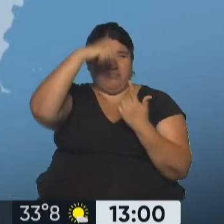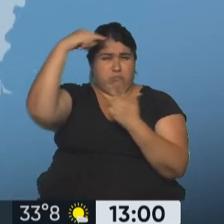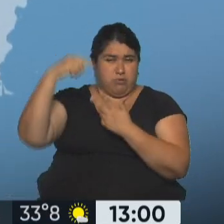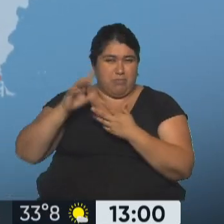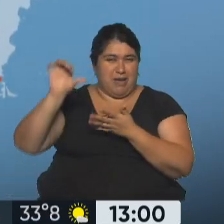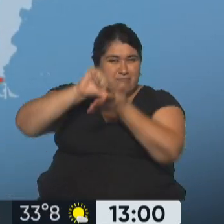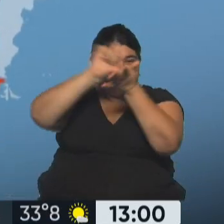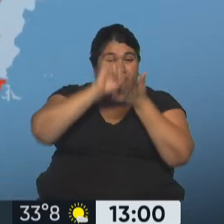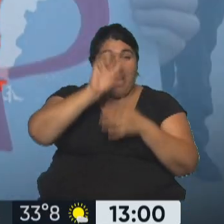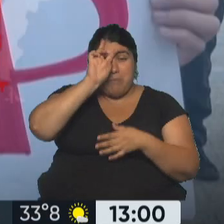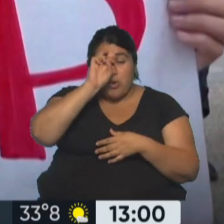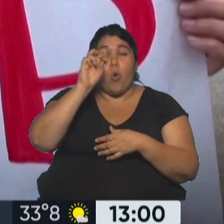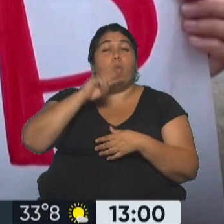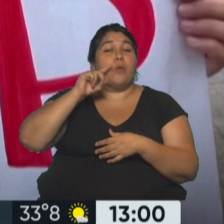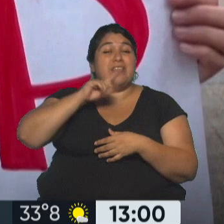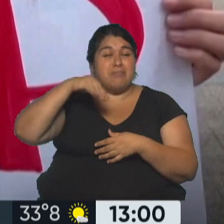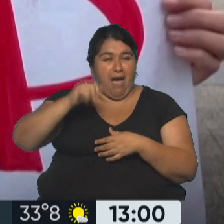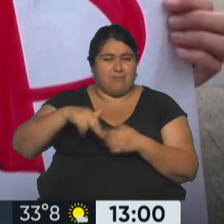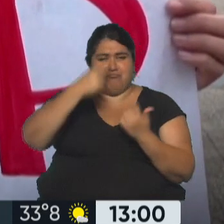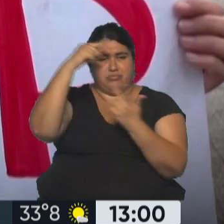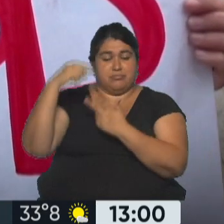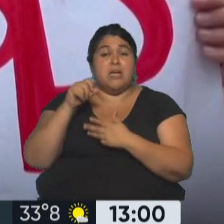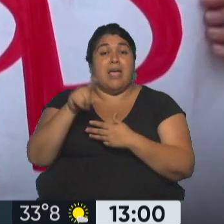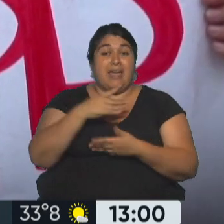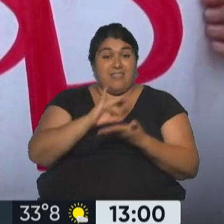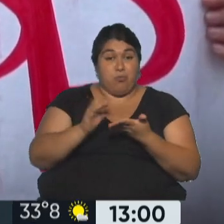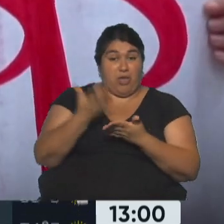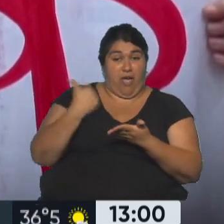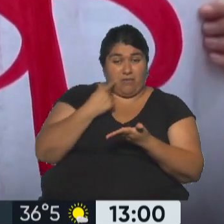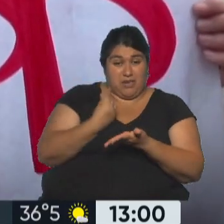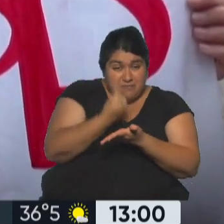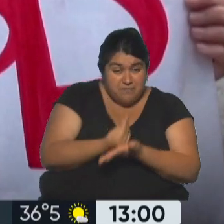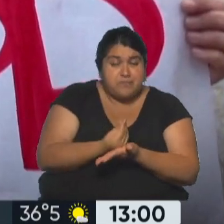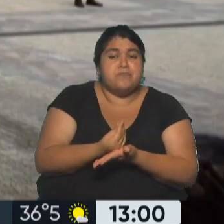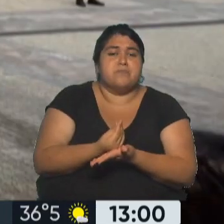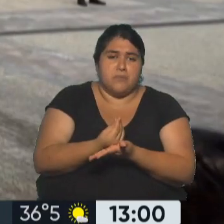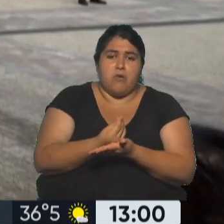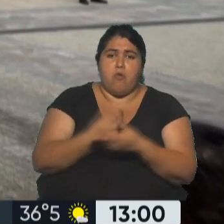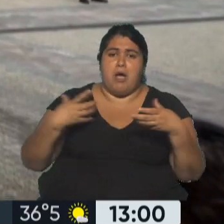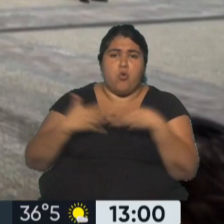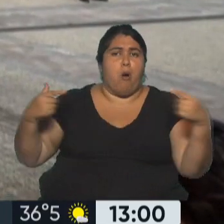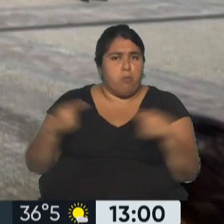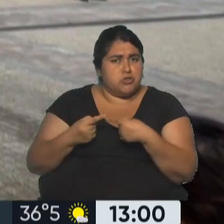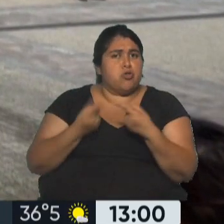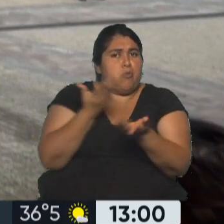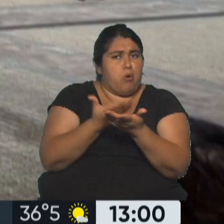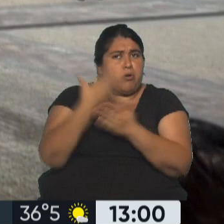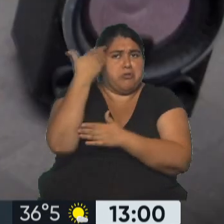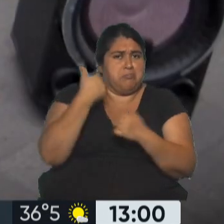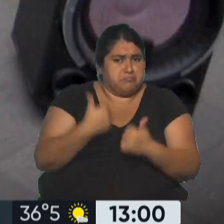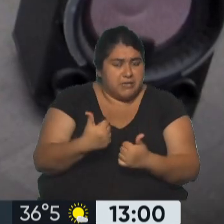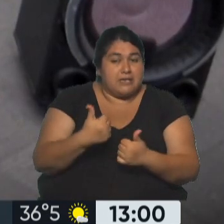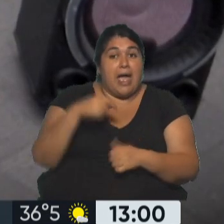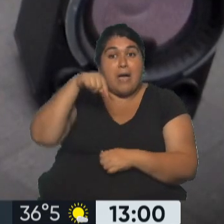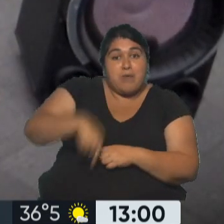Nueva Zelanda, Perú y Vietnam. En su mandato como diputado, Boric fue un enfático opositor a su ratificación, pero ahora,